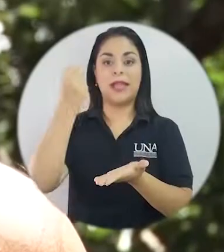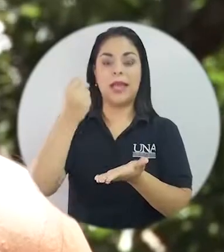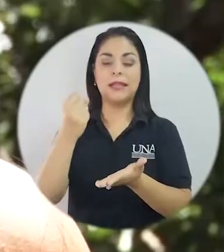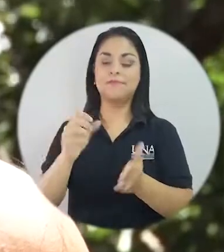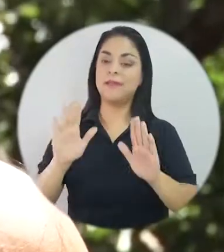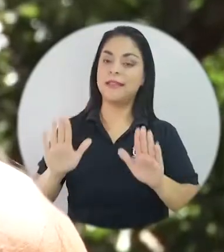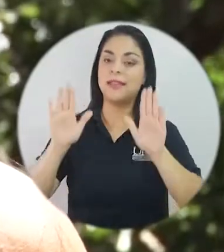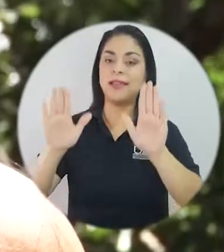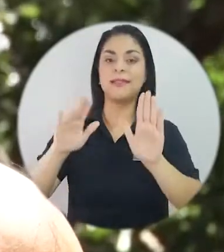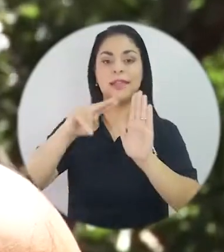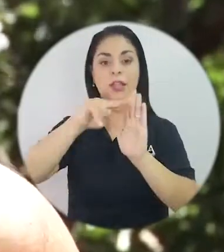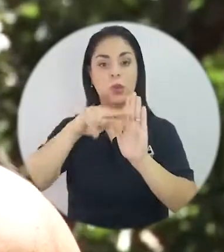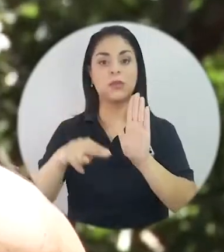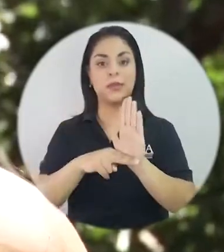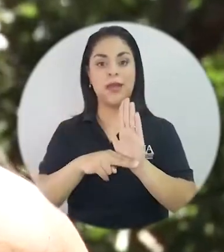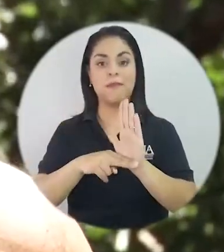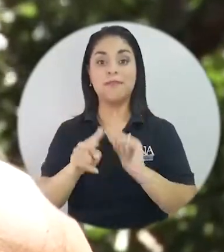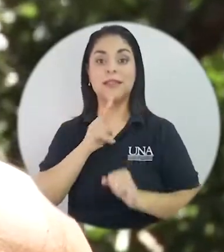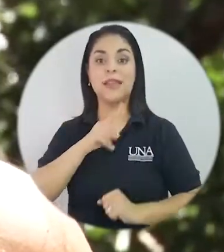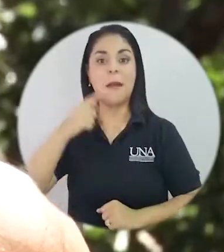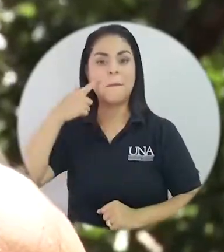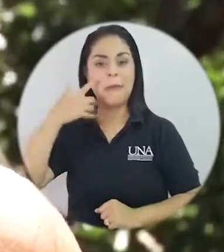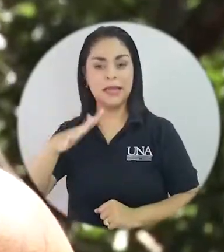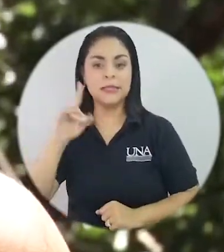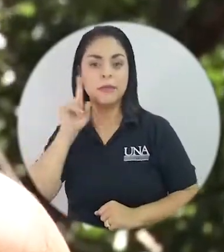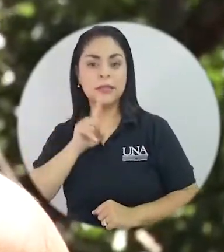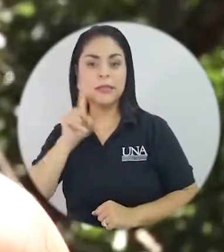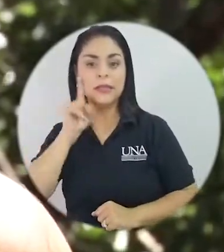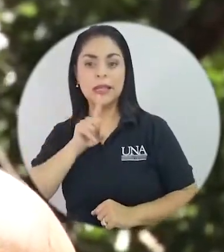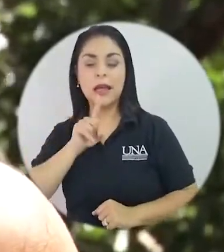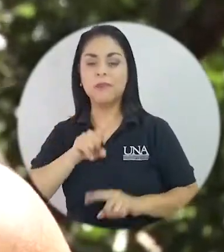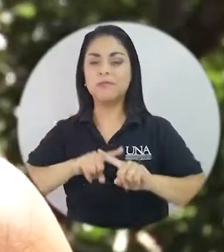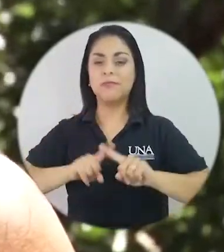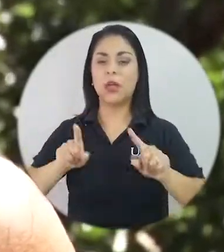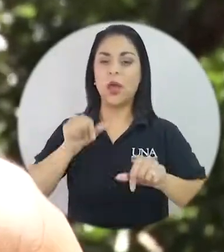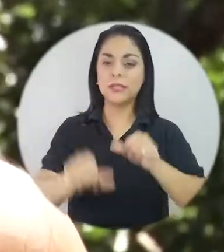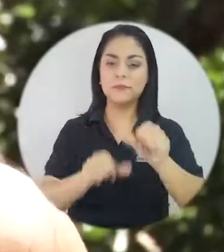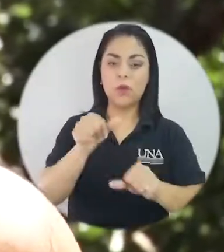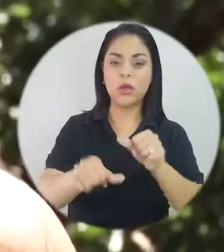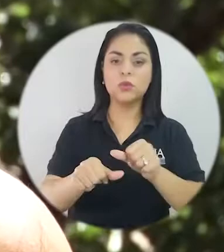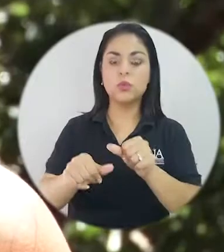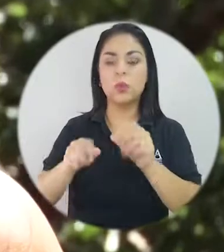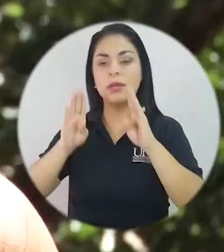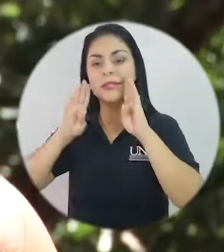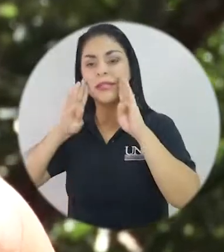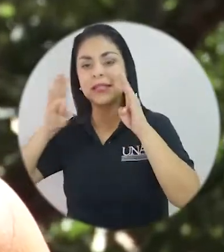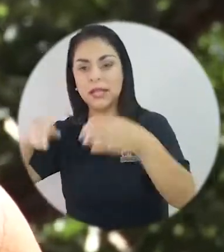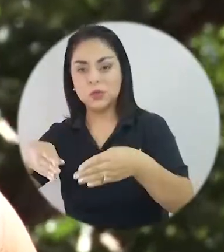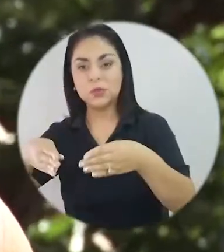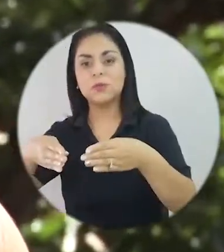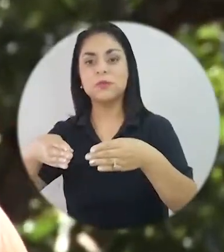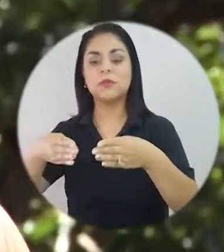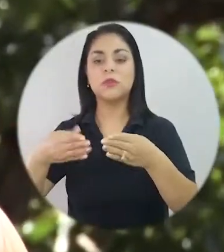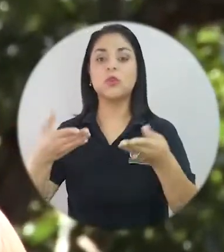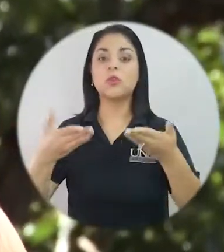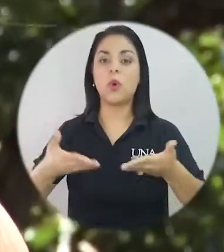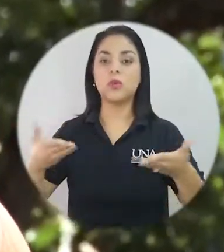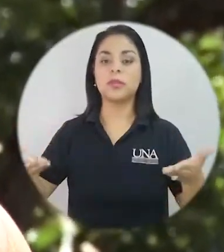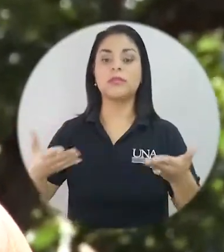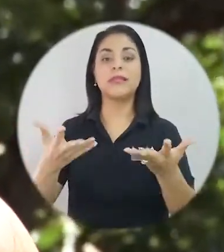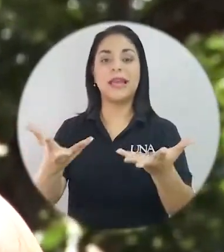caso, una excelente nota, digamos. Parece mentiras, pero el esfuerzo, la